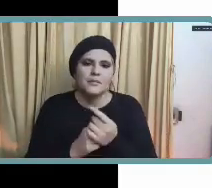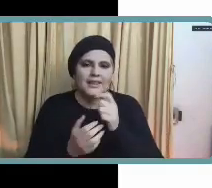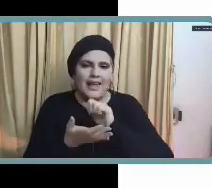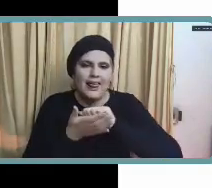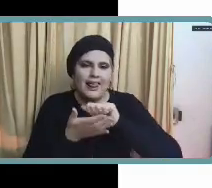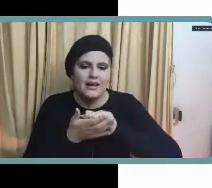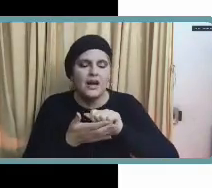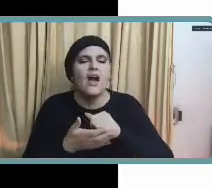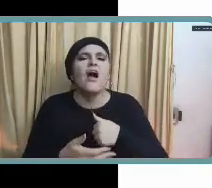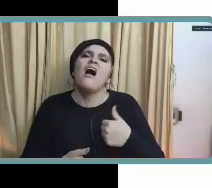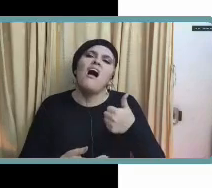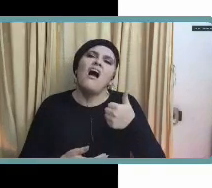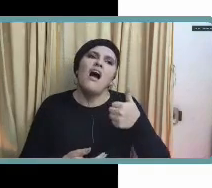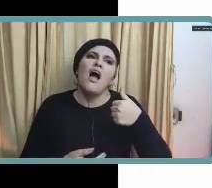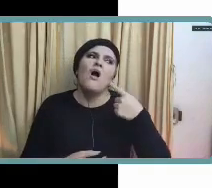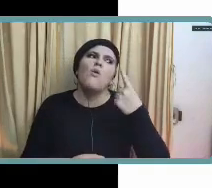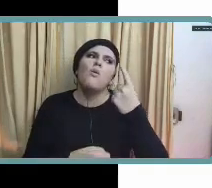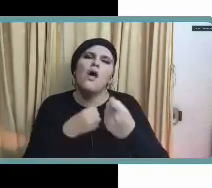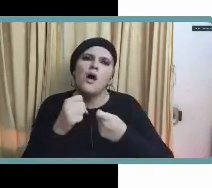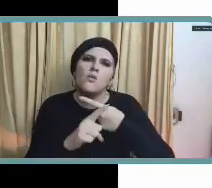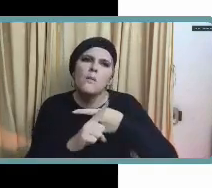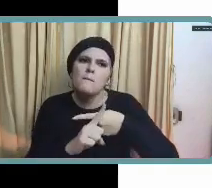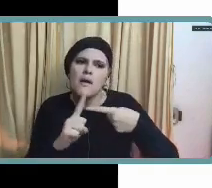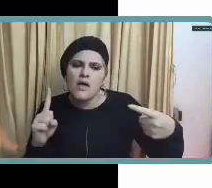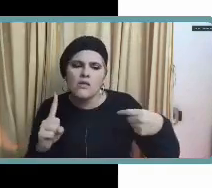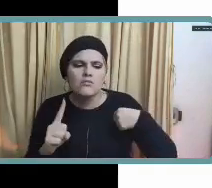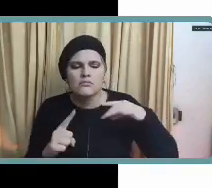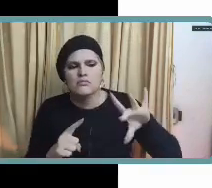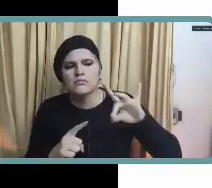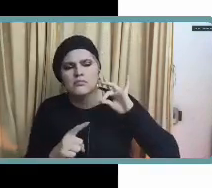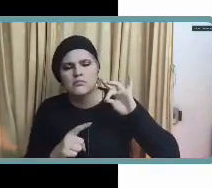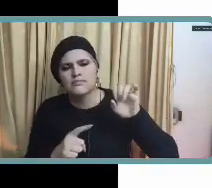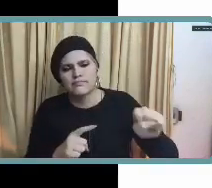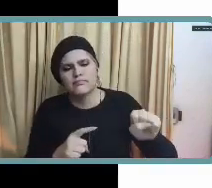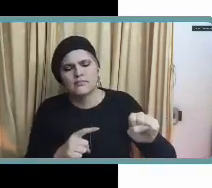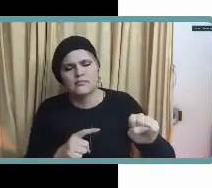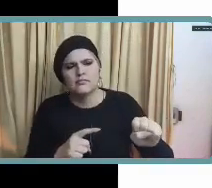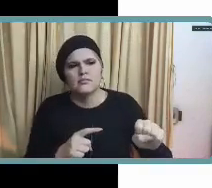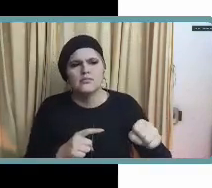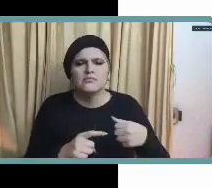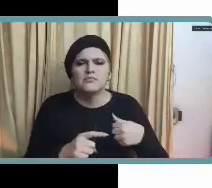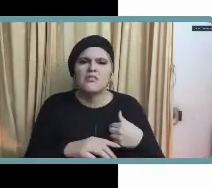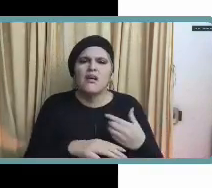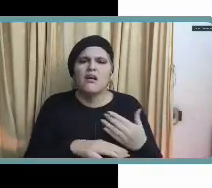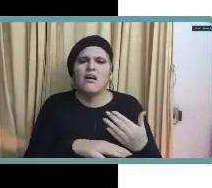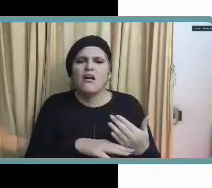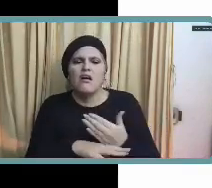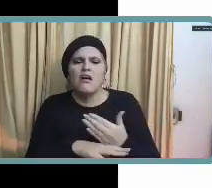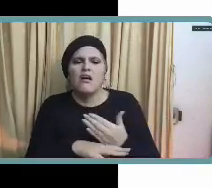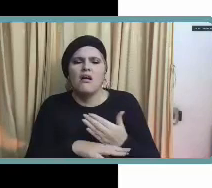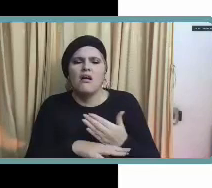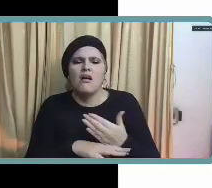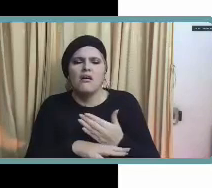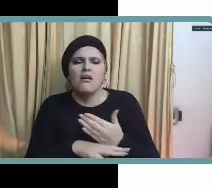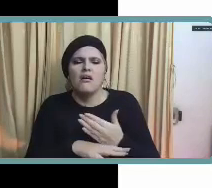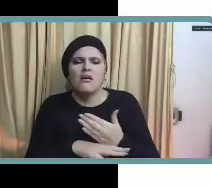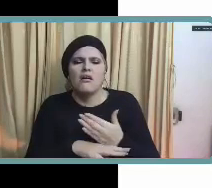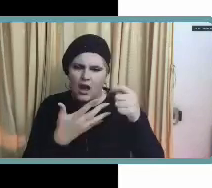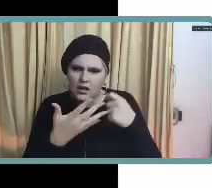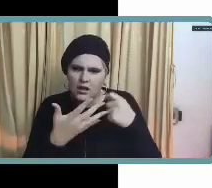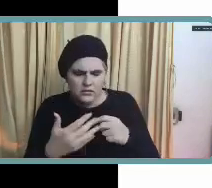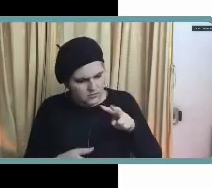hacer vamos a pesquisar entonces tempranamente características del espectro del autismo y vamos a